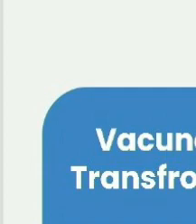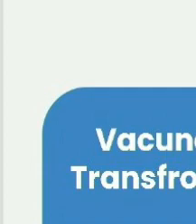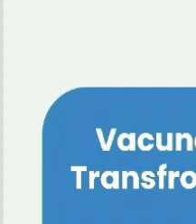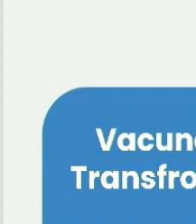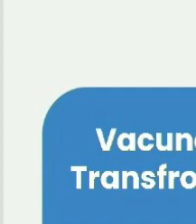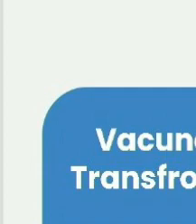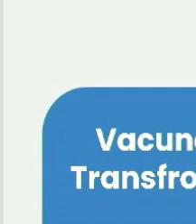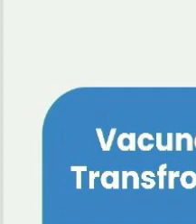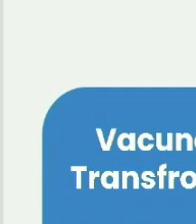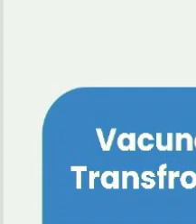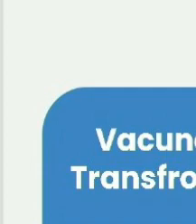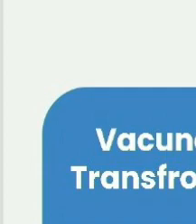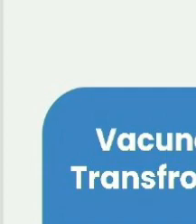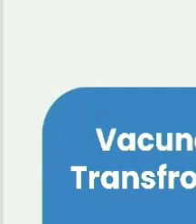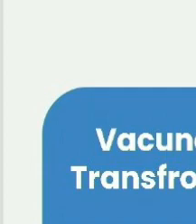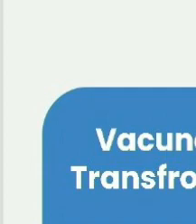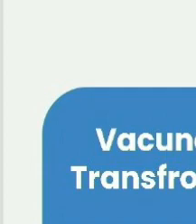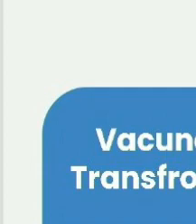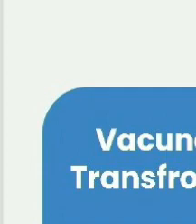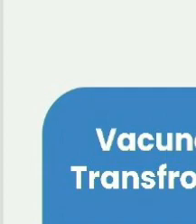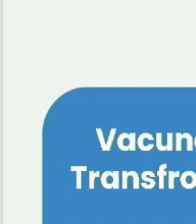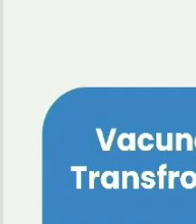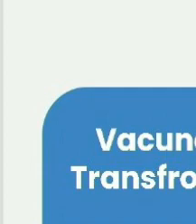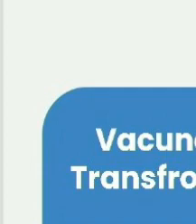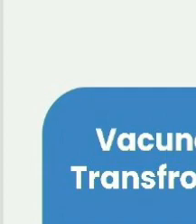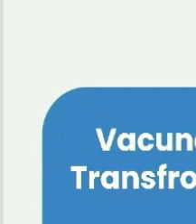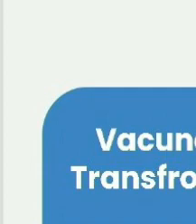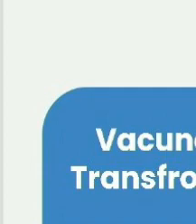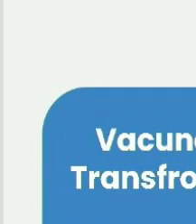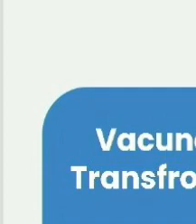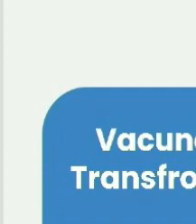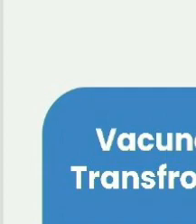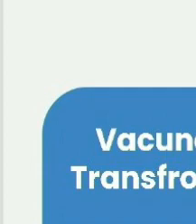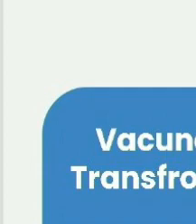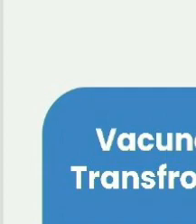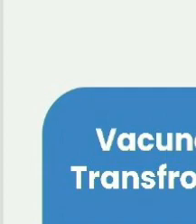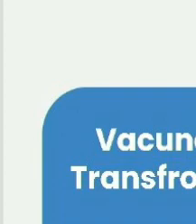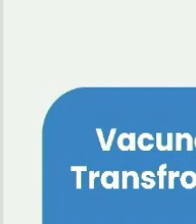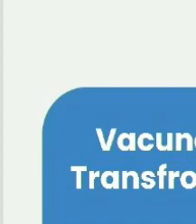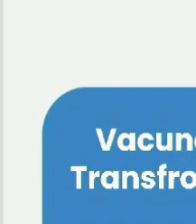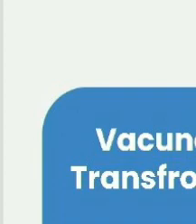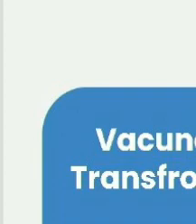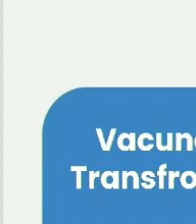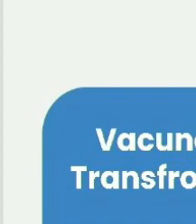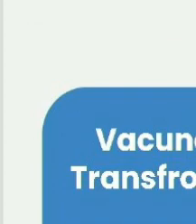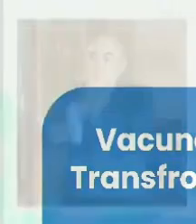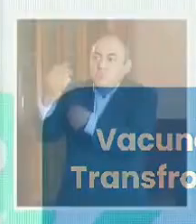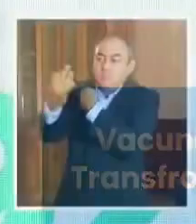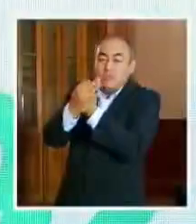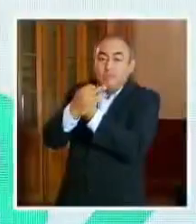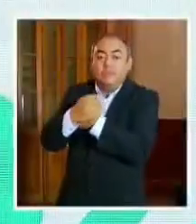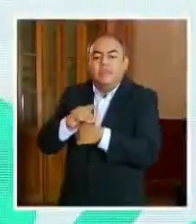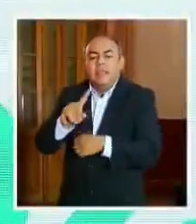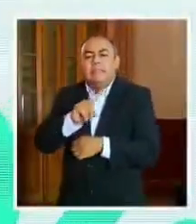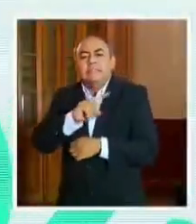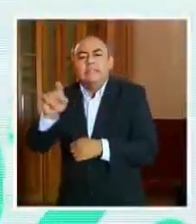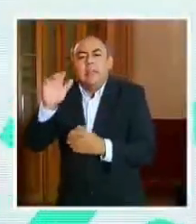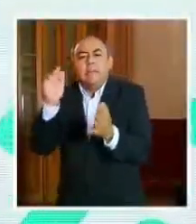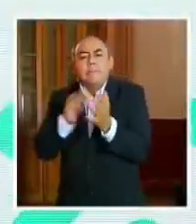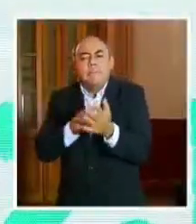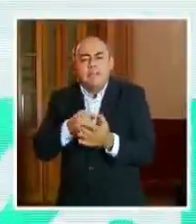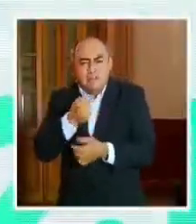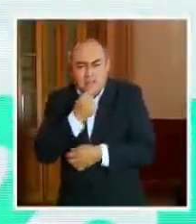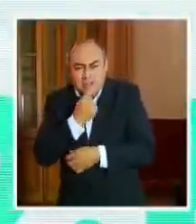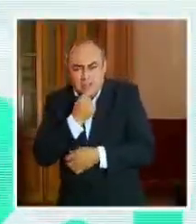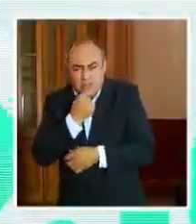192.100 dosis aplicadas a través de la estrategia de vacunación transfronteriza, con más de 100,000 niños que han